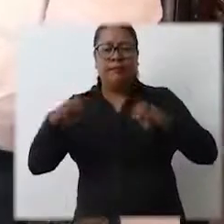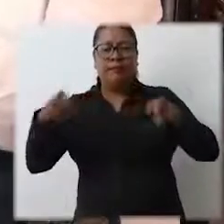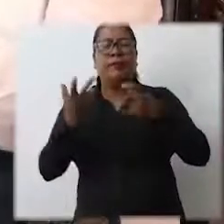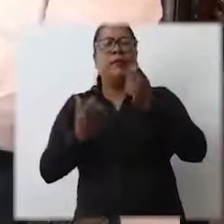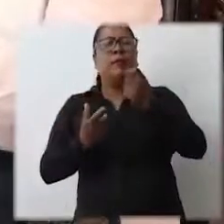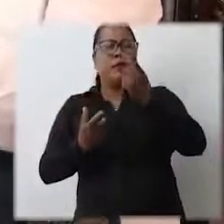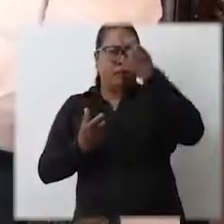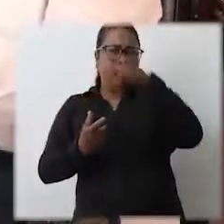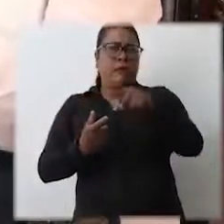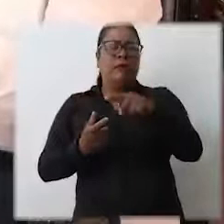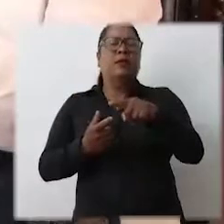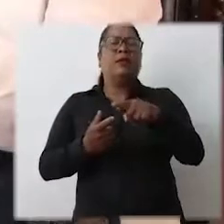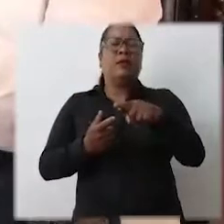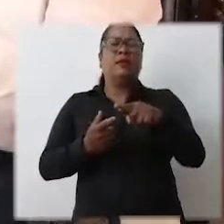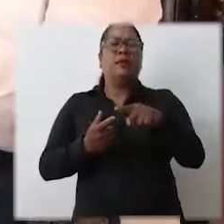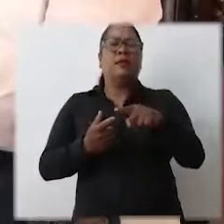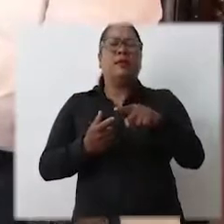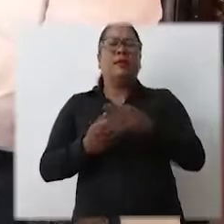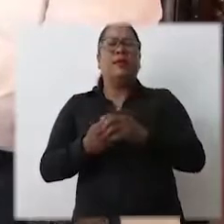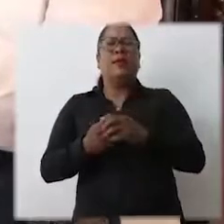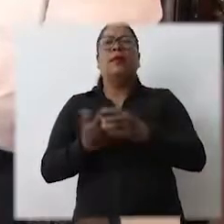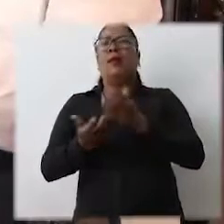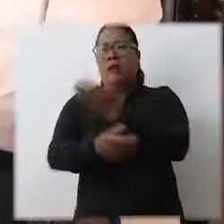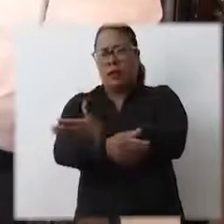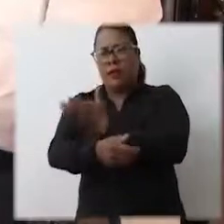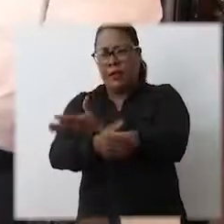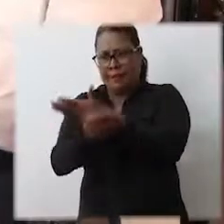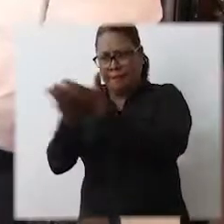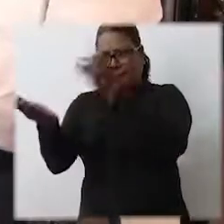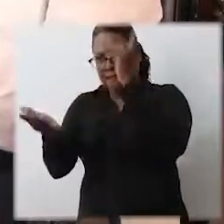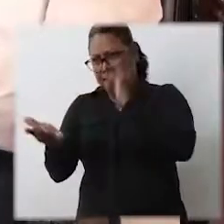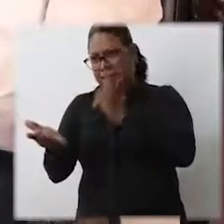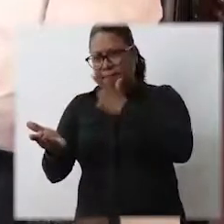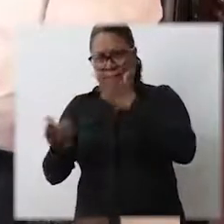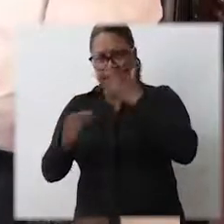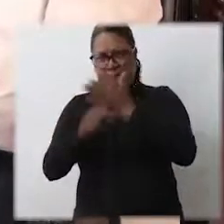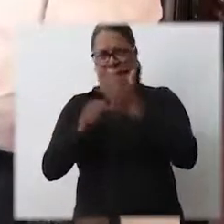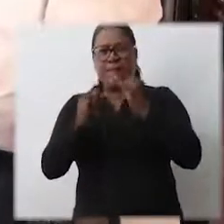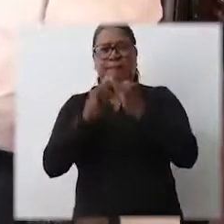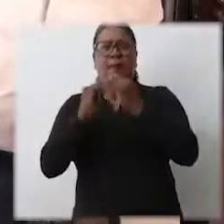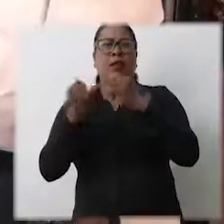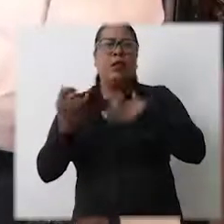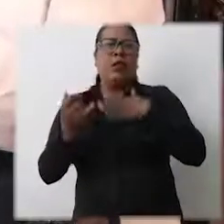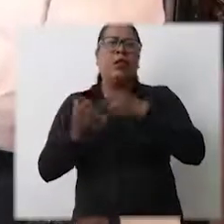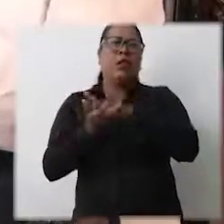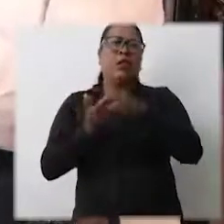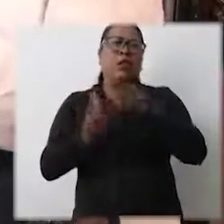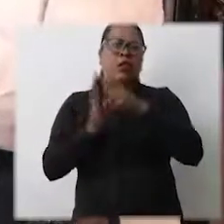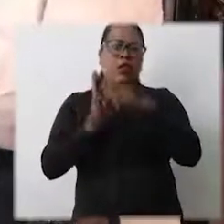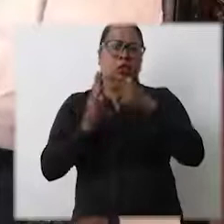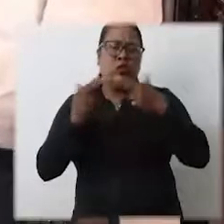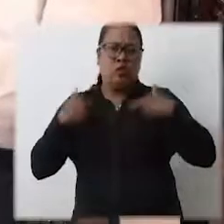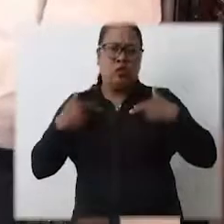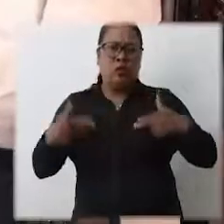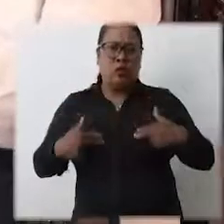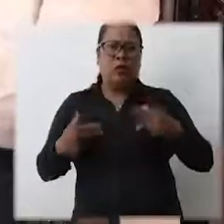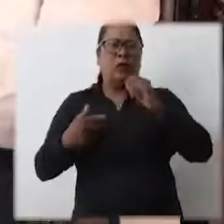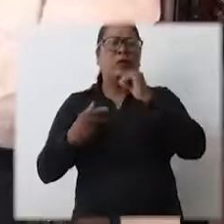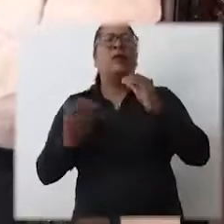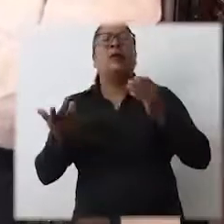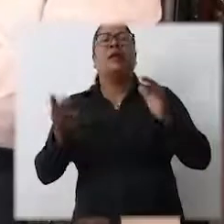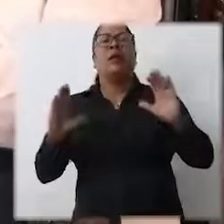acuerdo que precisamente nos lleva a proponer crear la Comisión del Centenario de la Constitución. Y